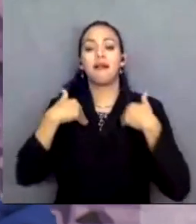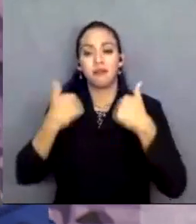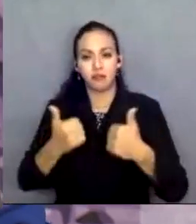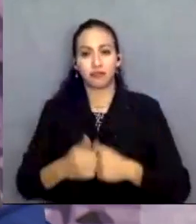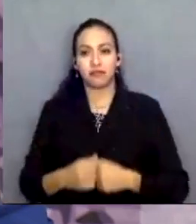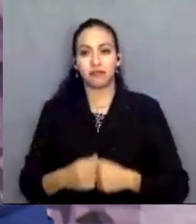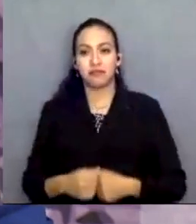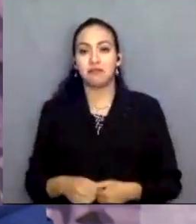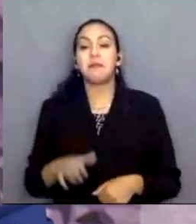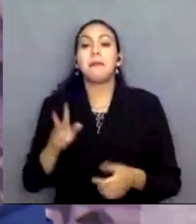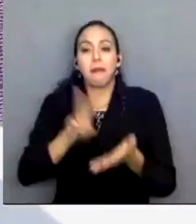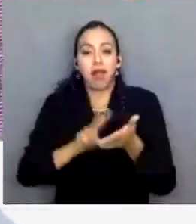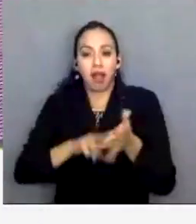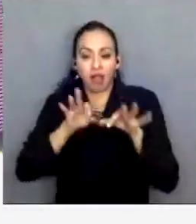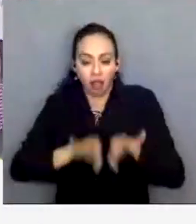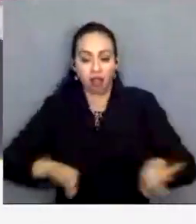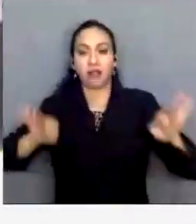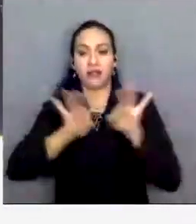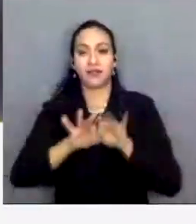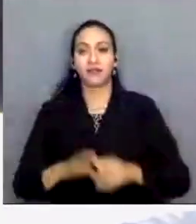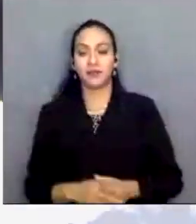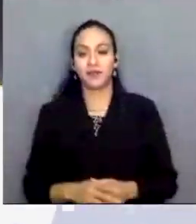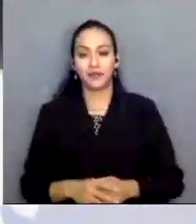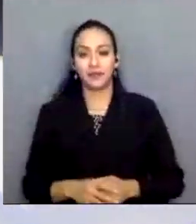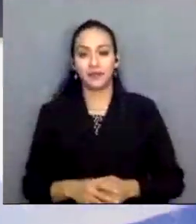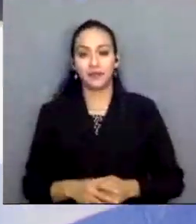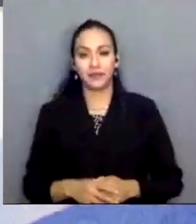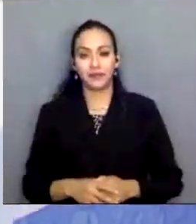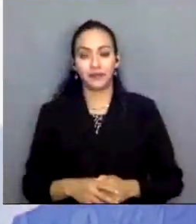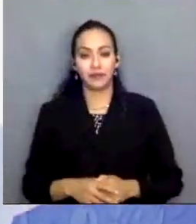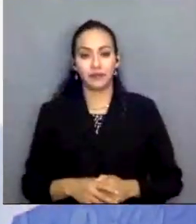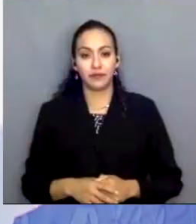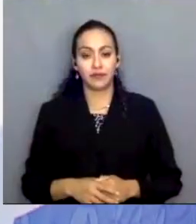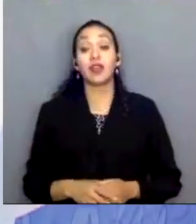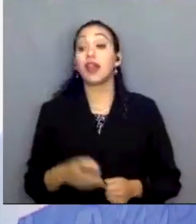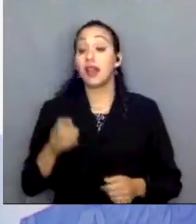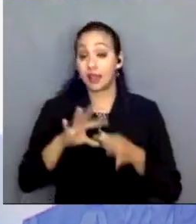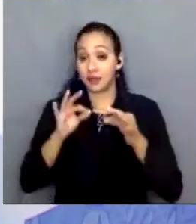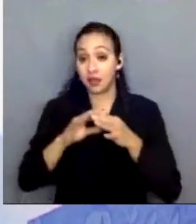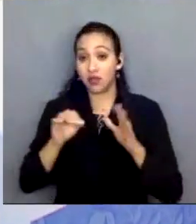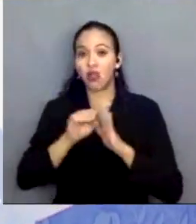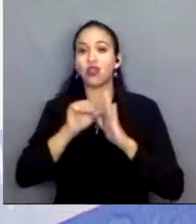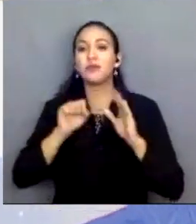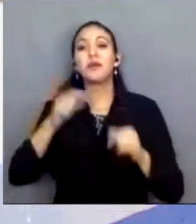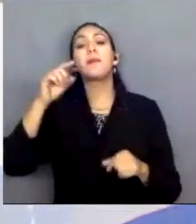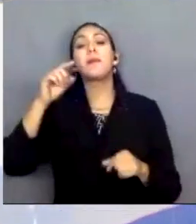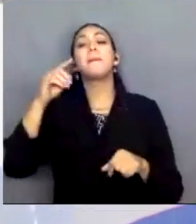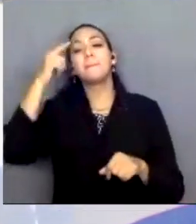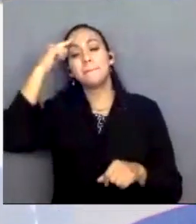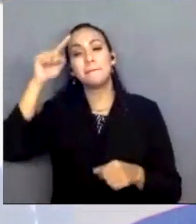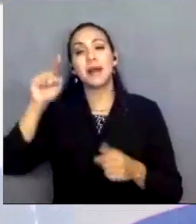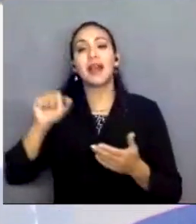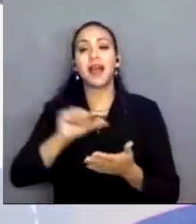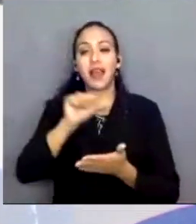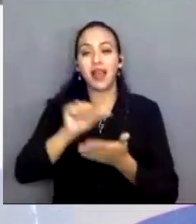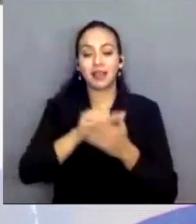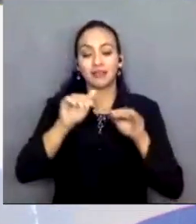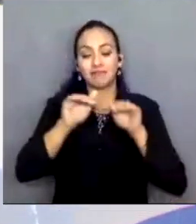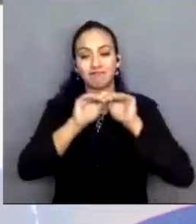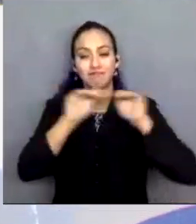intenta hacer su trabajo. En este acto, la ministra presidenta firmó de manera simbólica el Acta por la